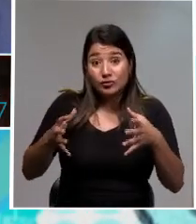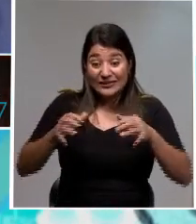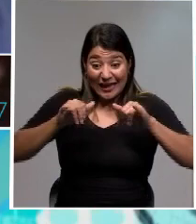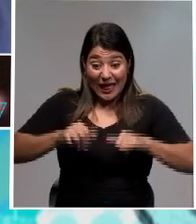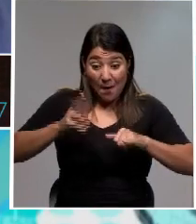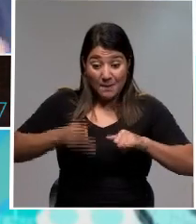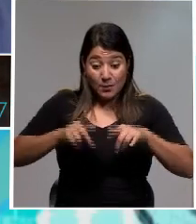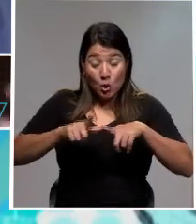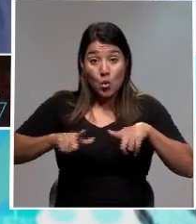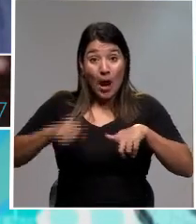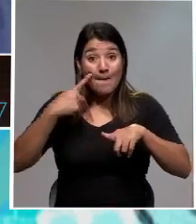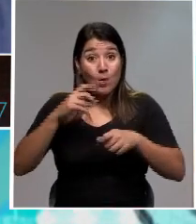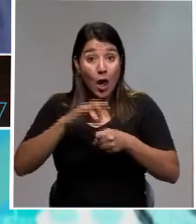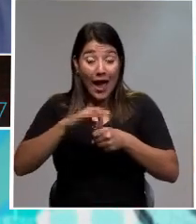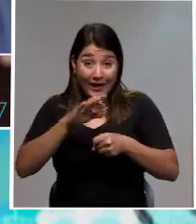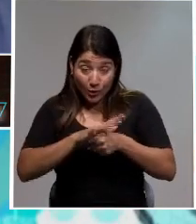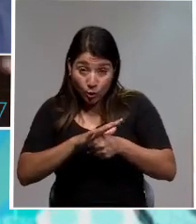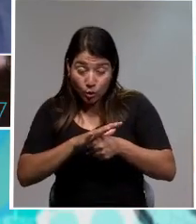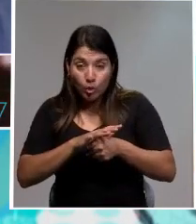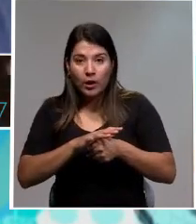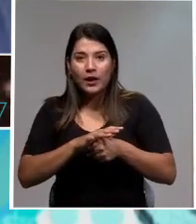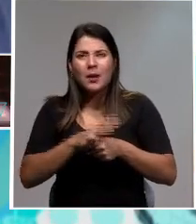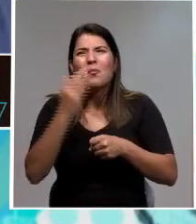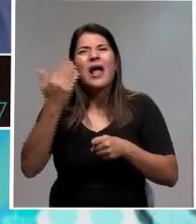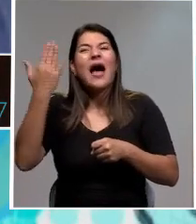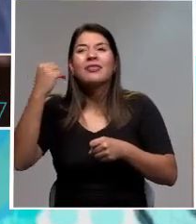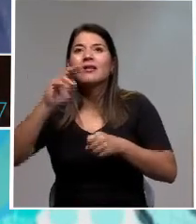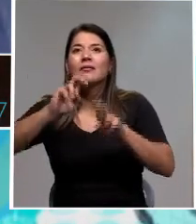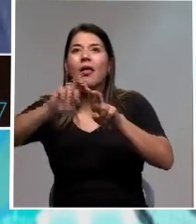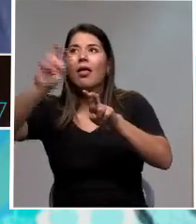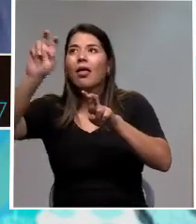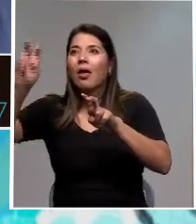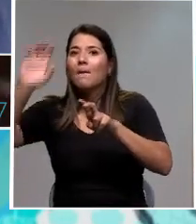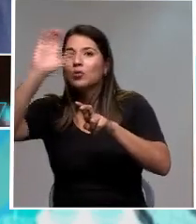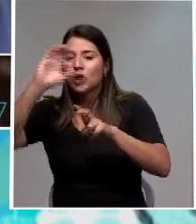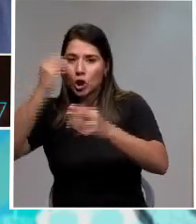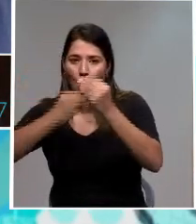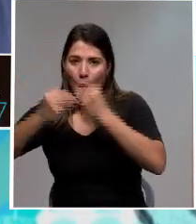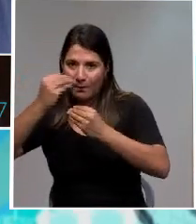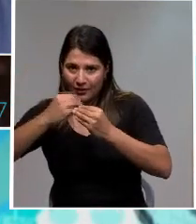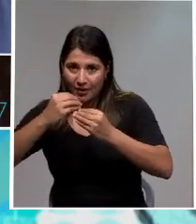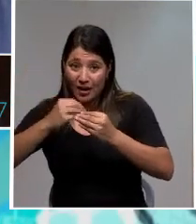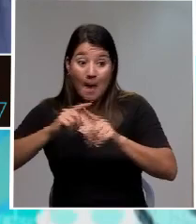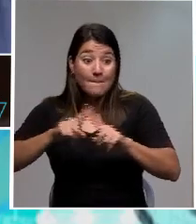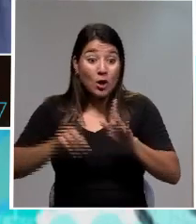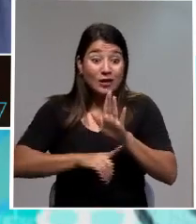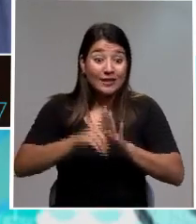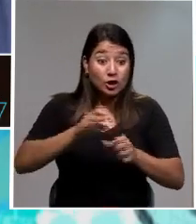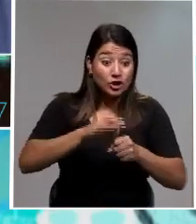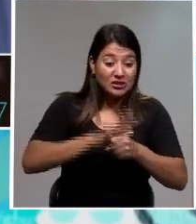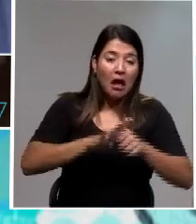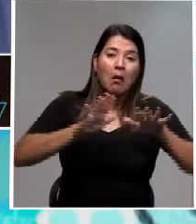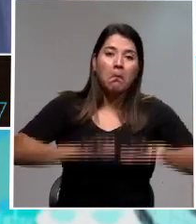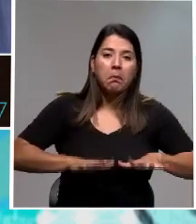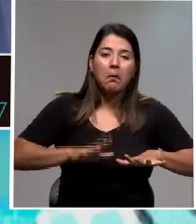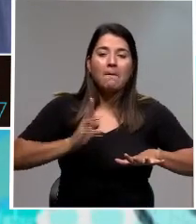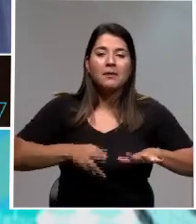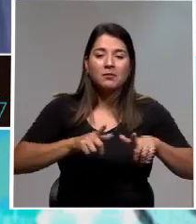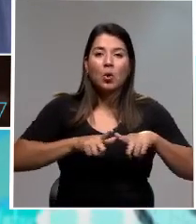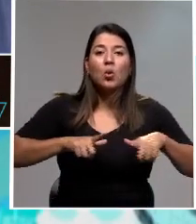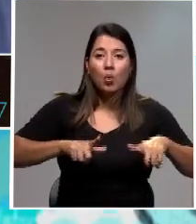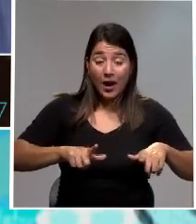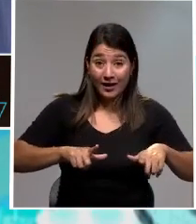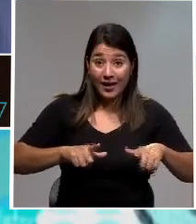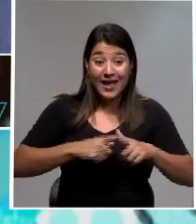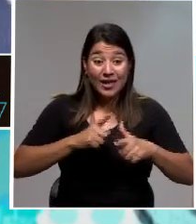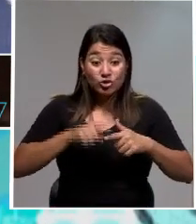que hay un incremento de la densidad demográfica, empieza lo que se conocen como las epidemias, que son las